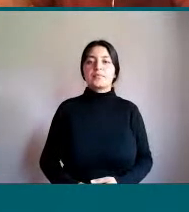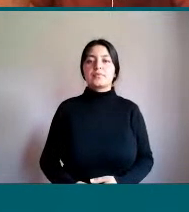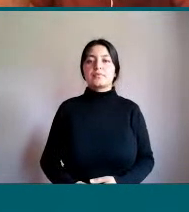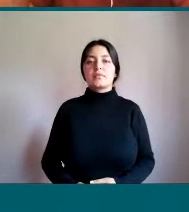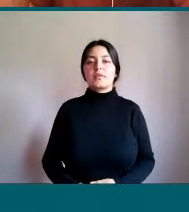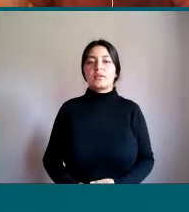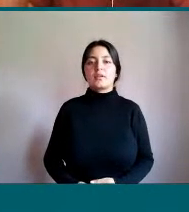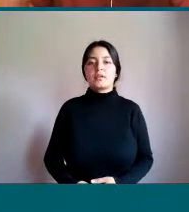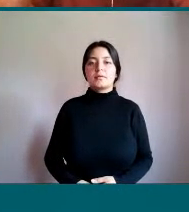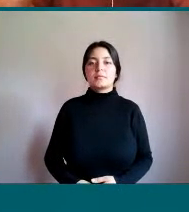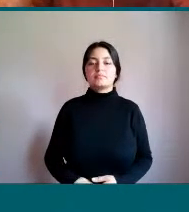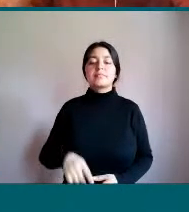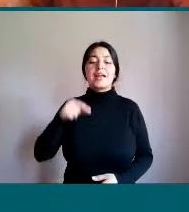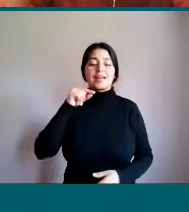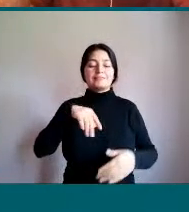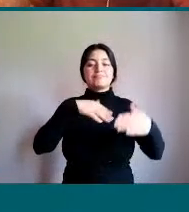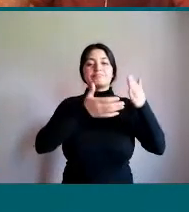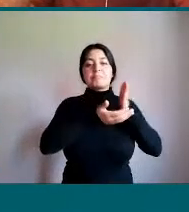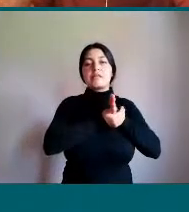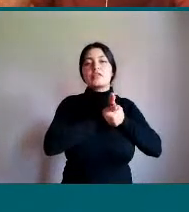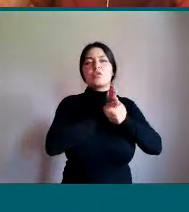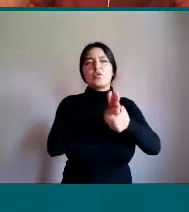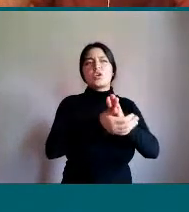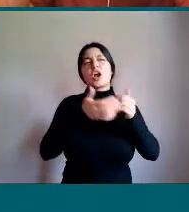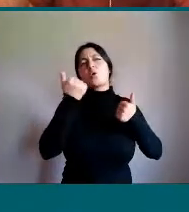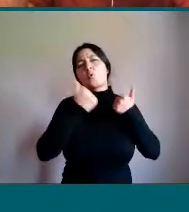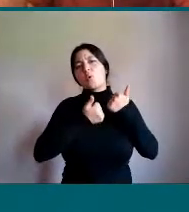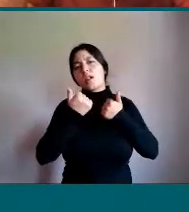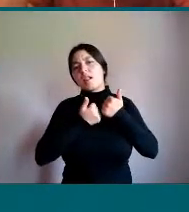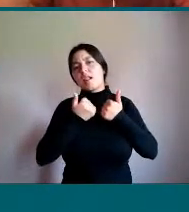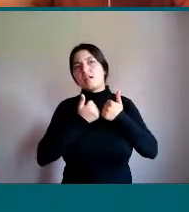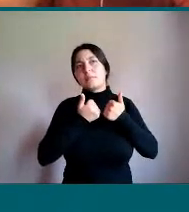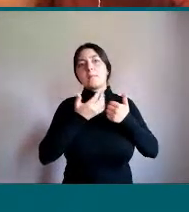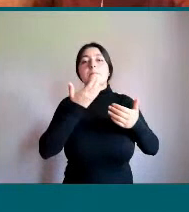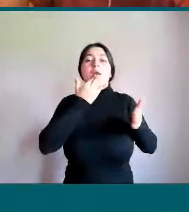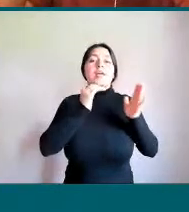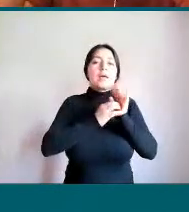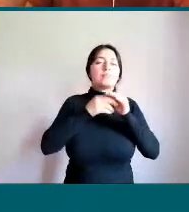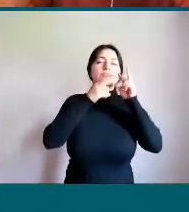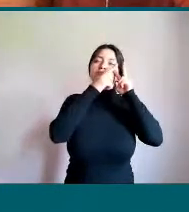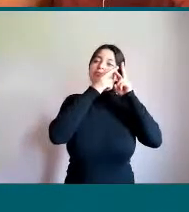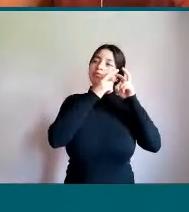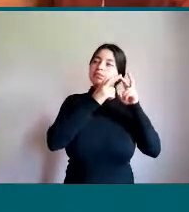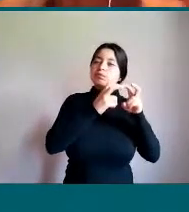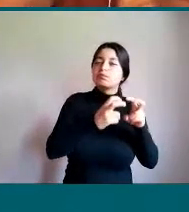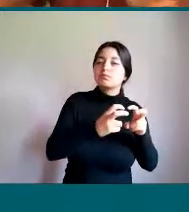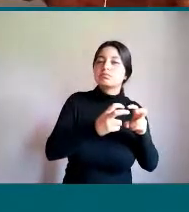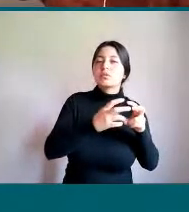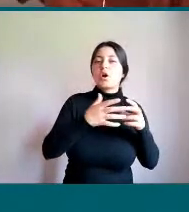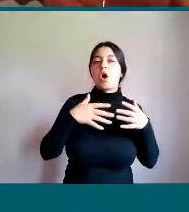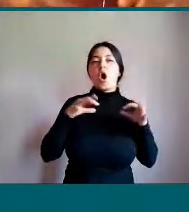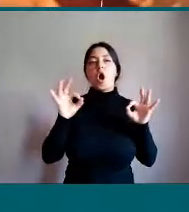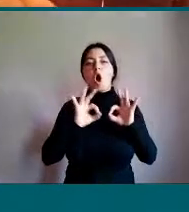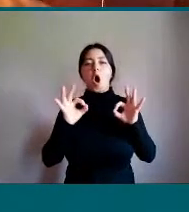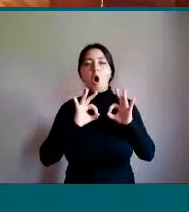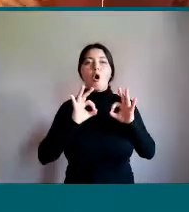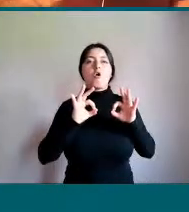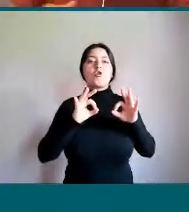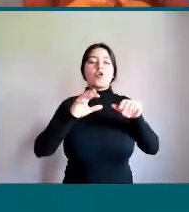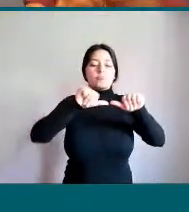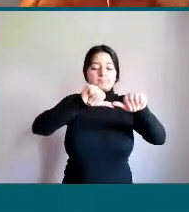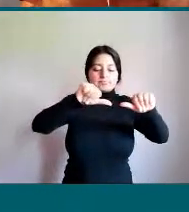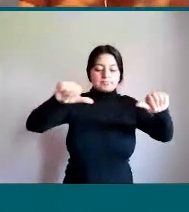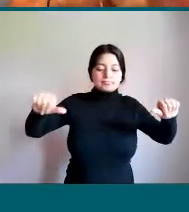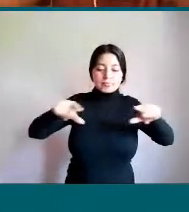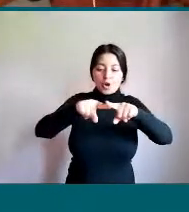qué metodología voy a emplear. Porque, por ejemplo, si yo tengo que hacer una investigación, tengo que hacer unas medidas del patio